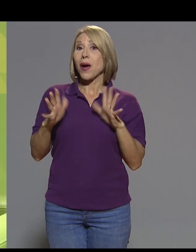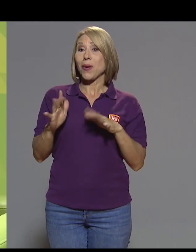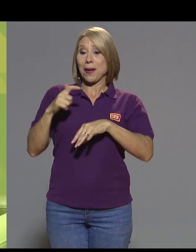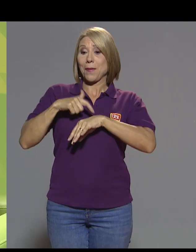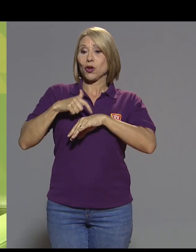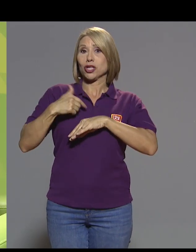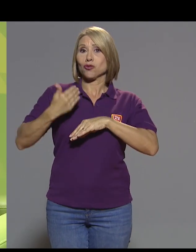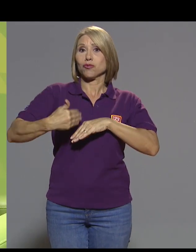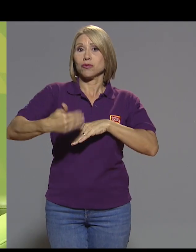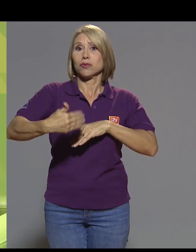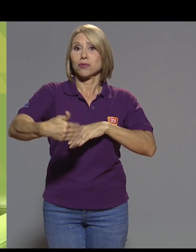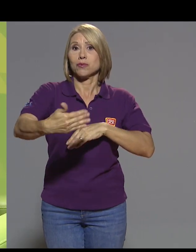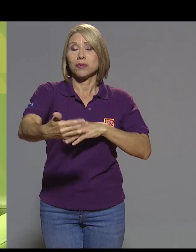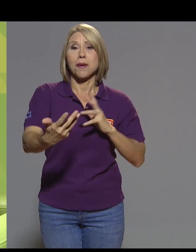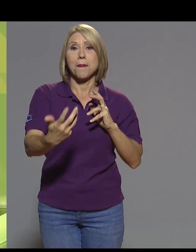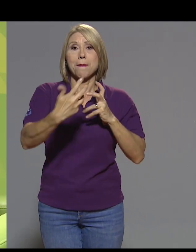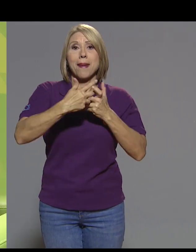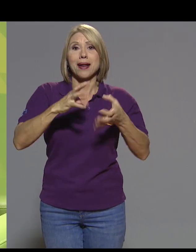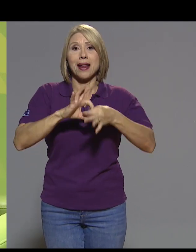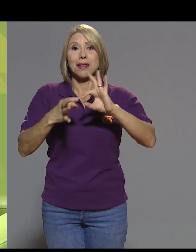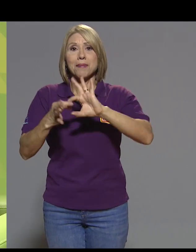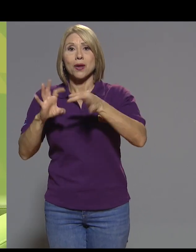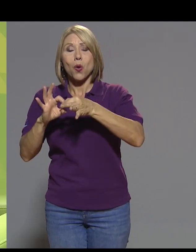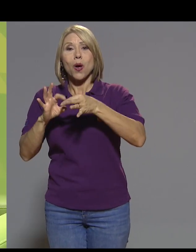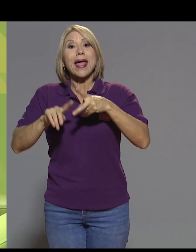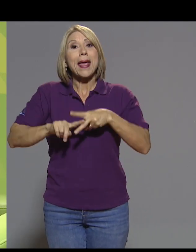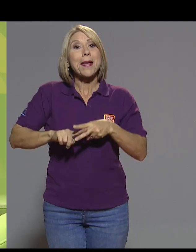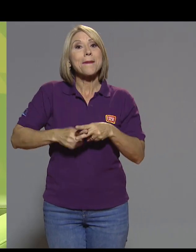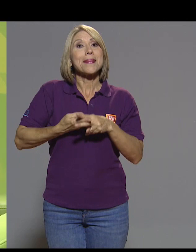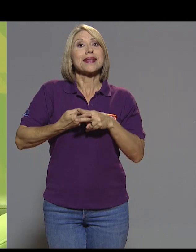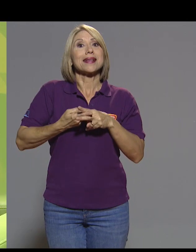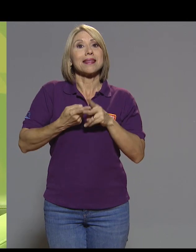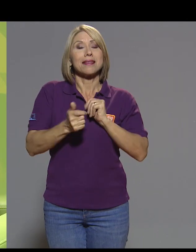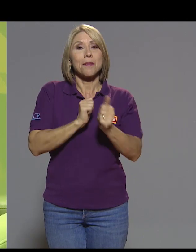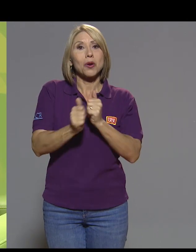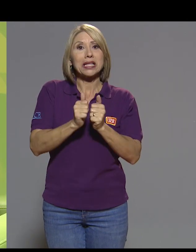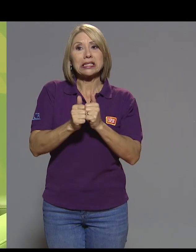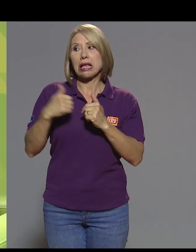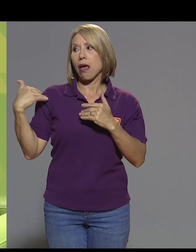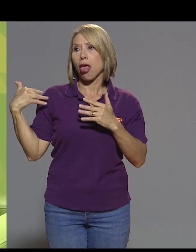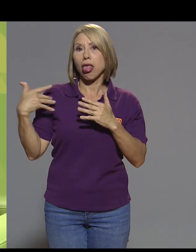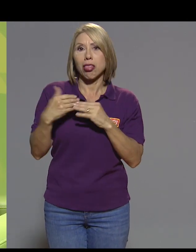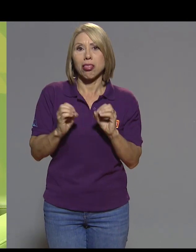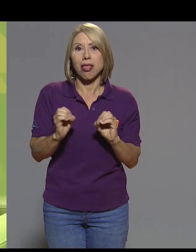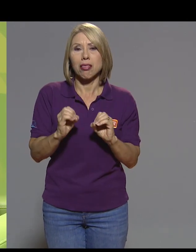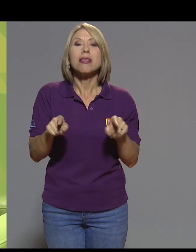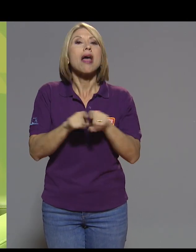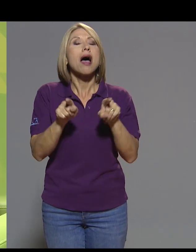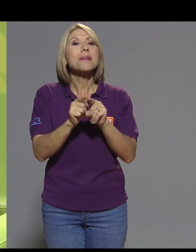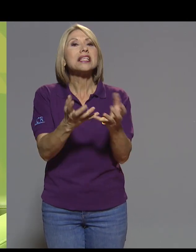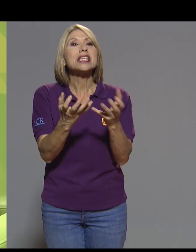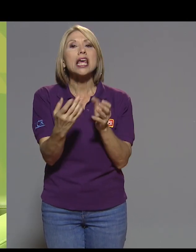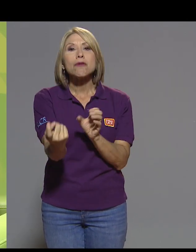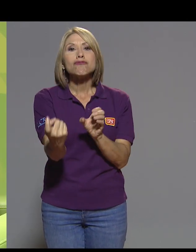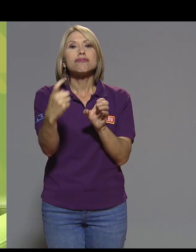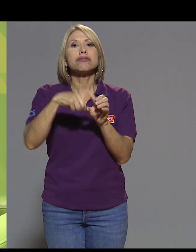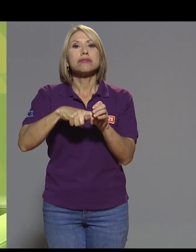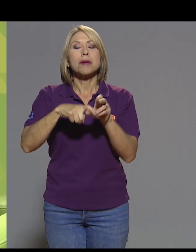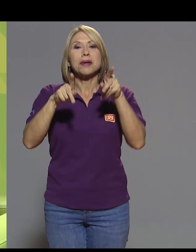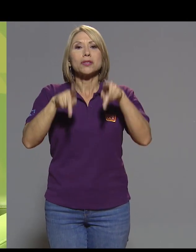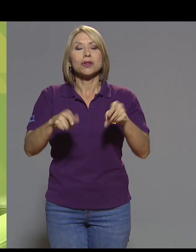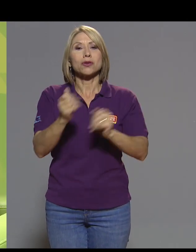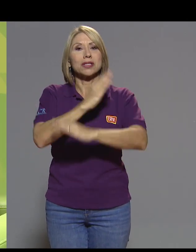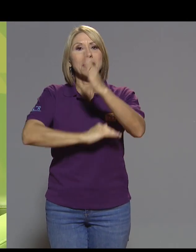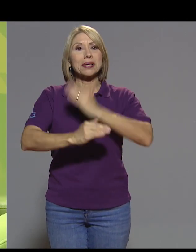este proceso del ciclo paralímpico se empiezan a desarrollar deportes que de repente no se practican y también se busca incorporar atletas con